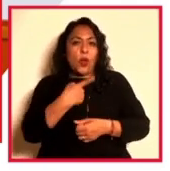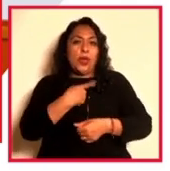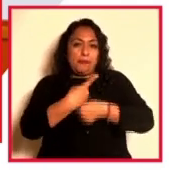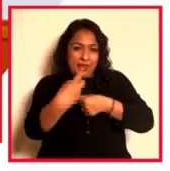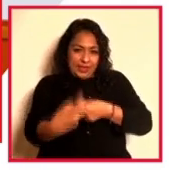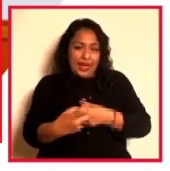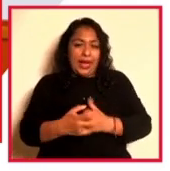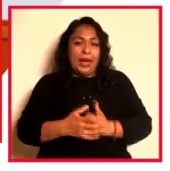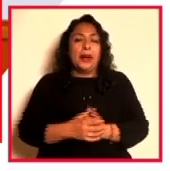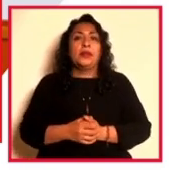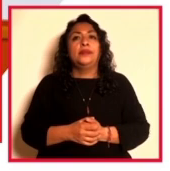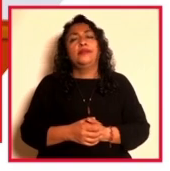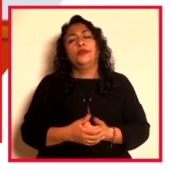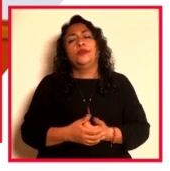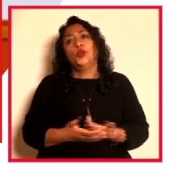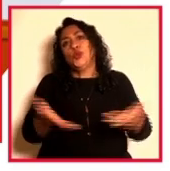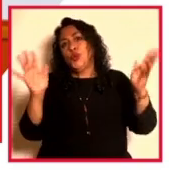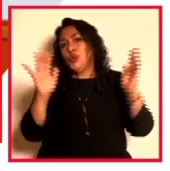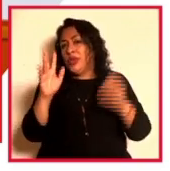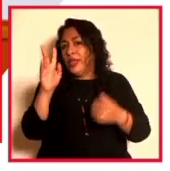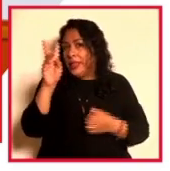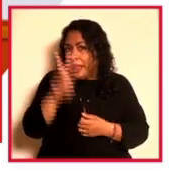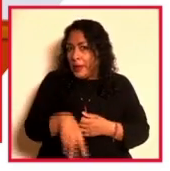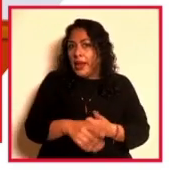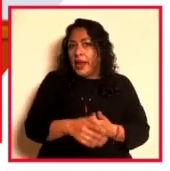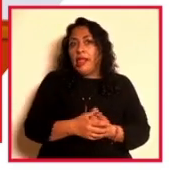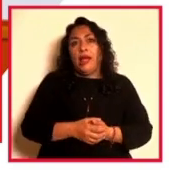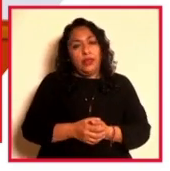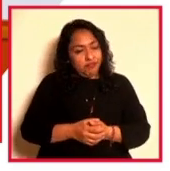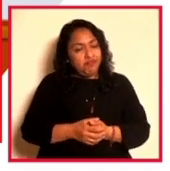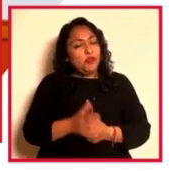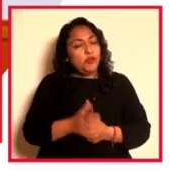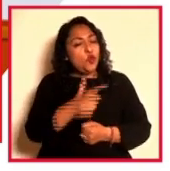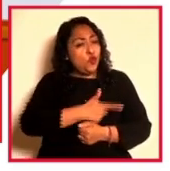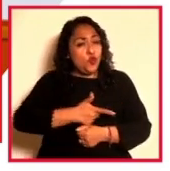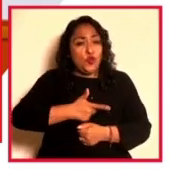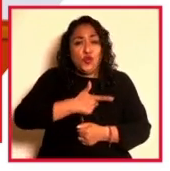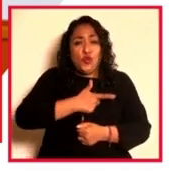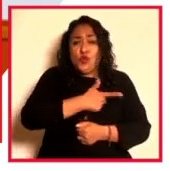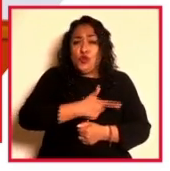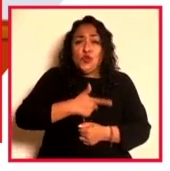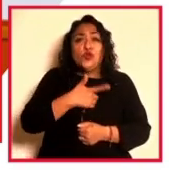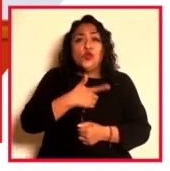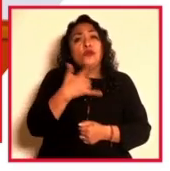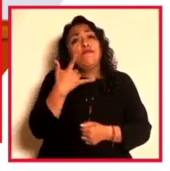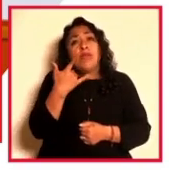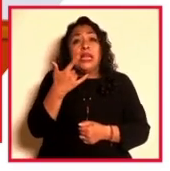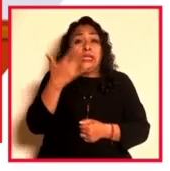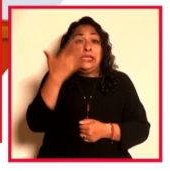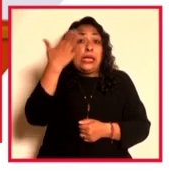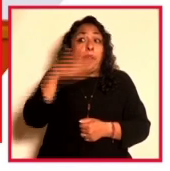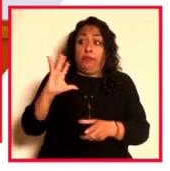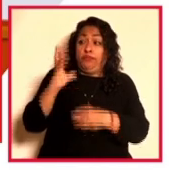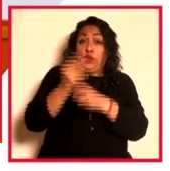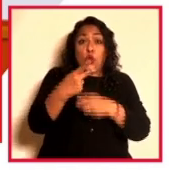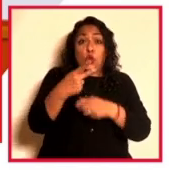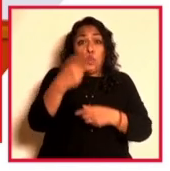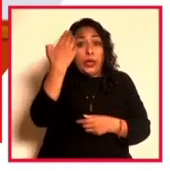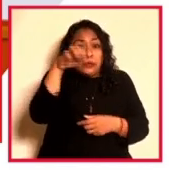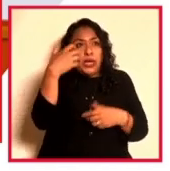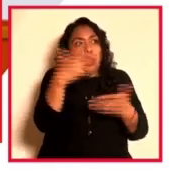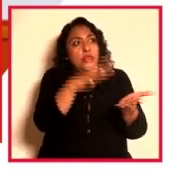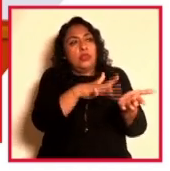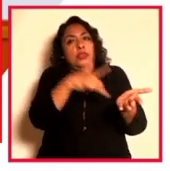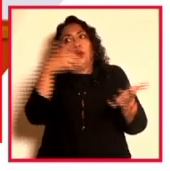No hombre Pues de verdad que que que es un un gustazo Cristina recorrer tu trayectoria que es inspiración que que es un